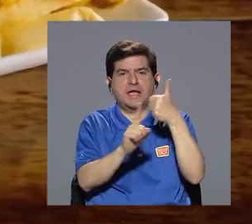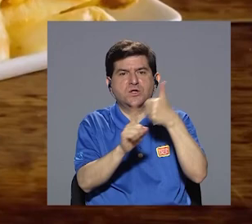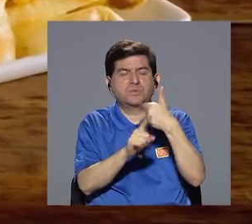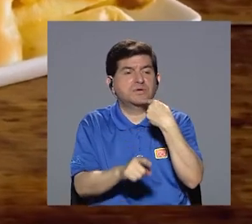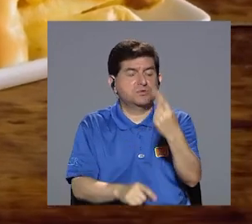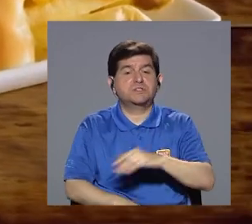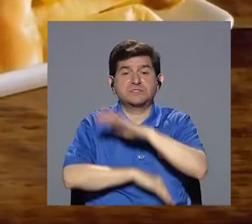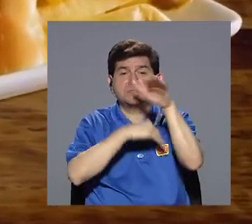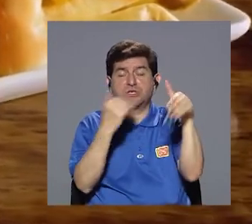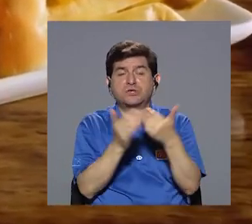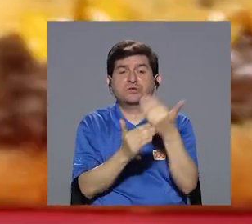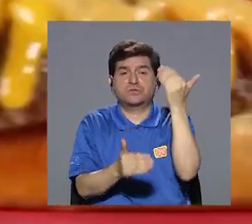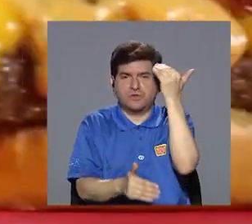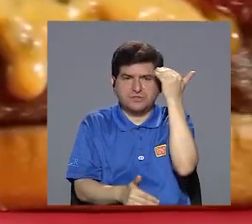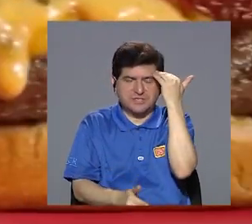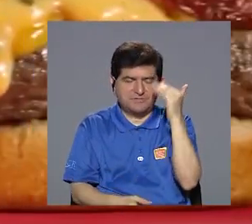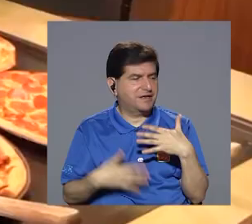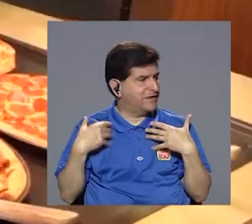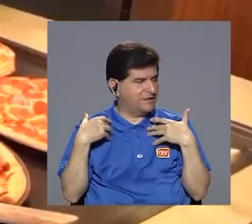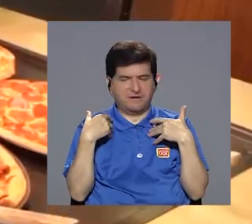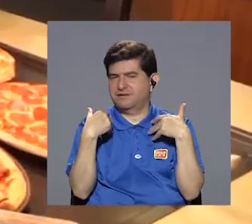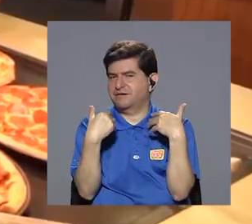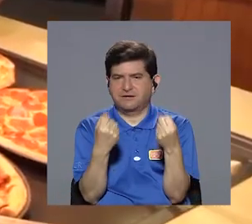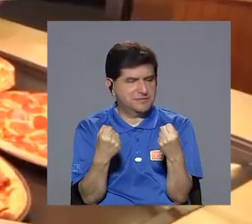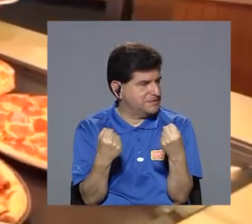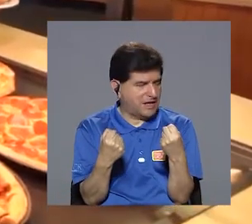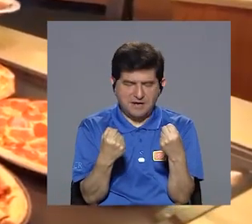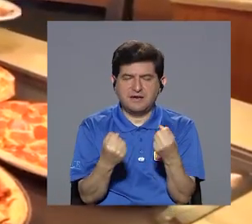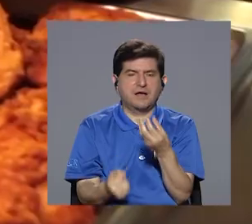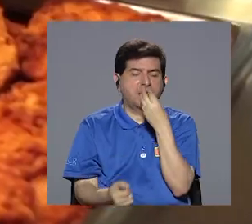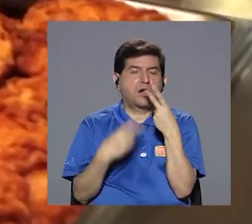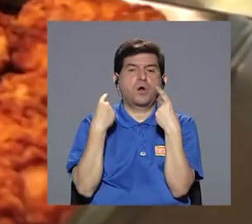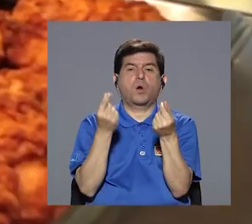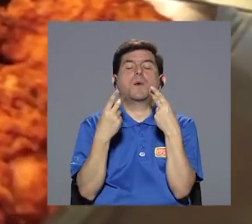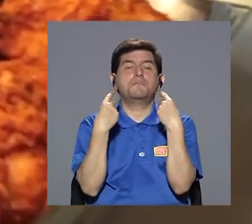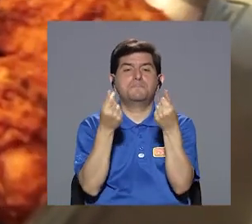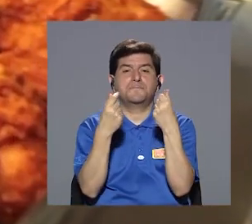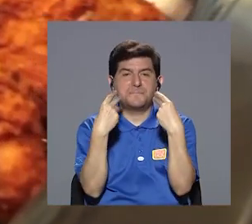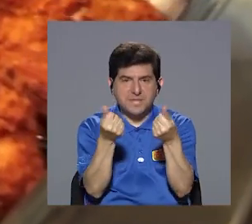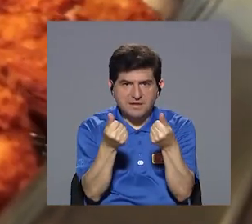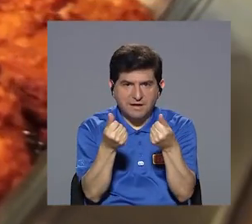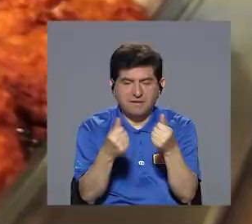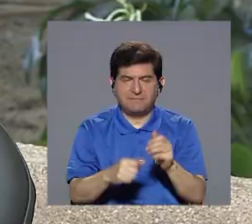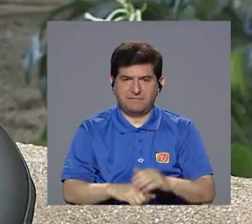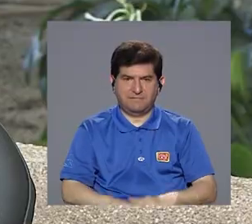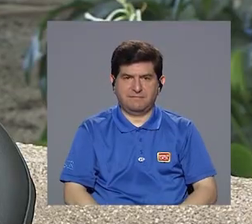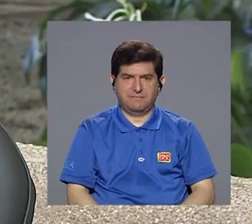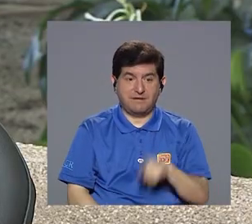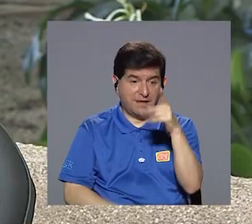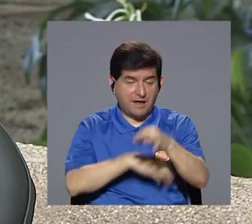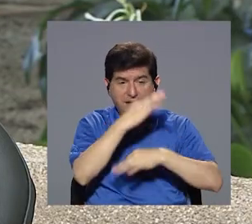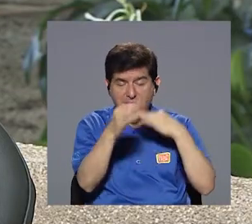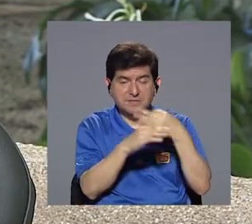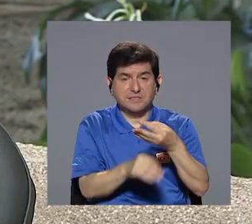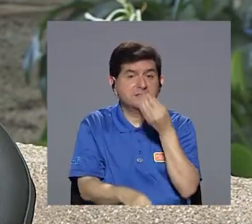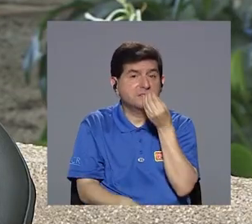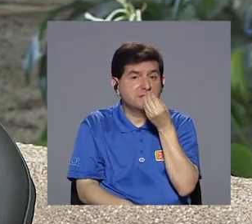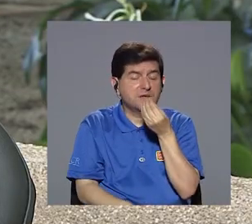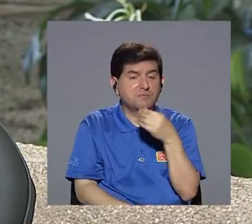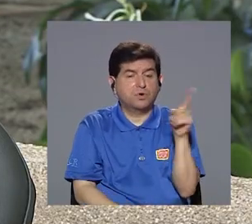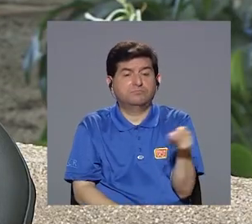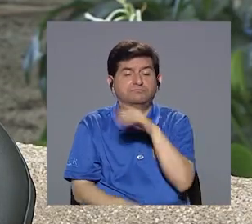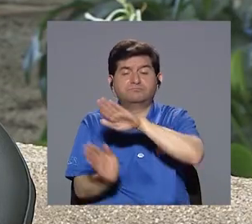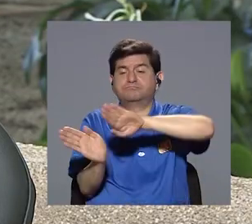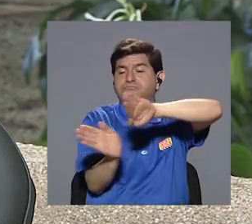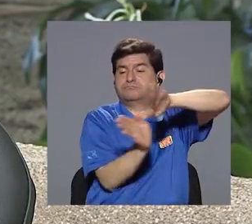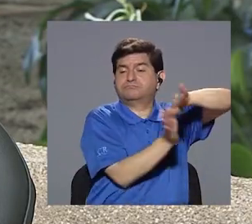ellos mismos pueden decir, que todos reconocemos como que no son sanas. Las comidas rápidas, por ejemplo, ese tipo de alimentos